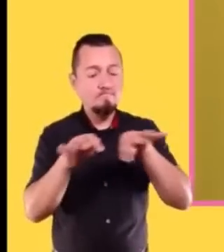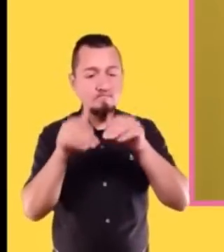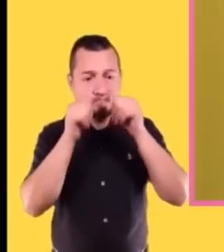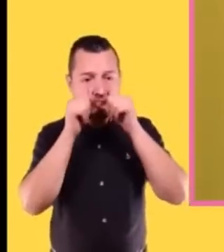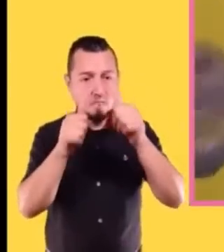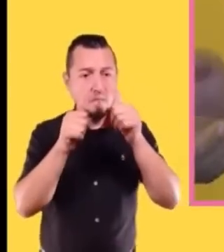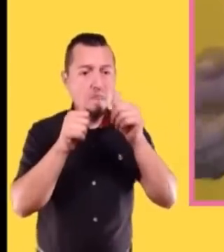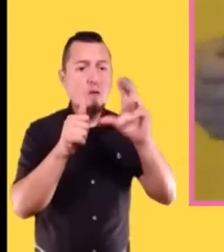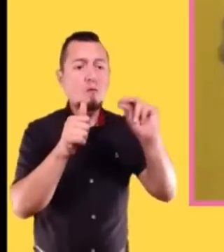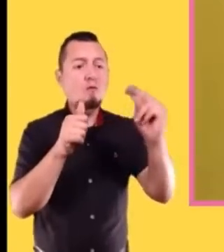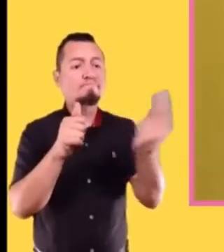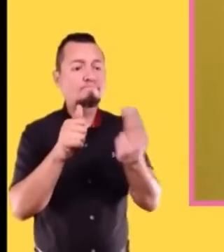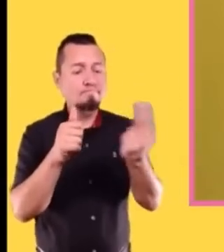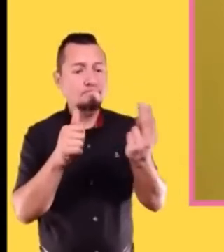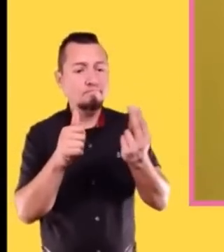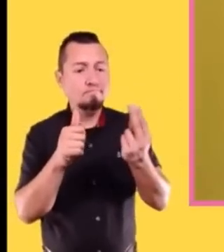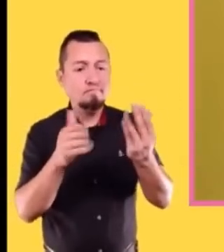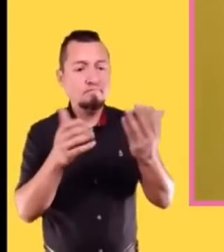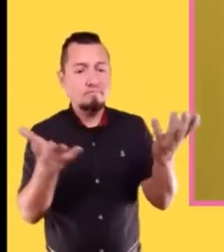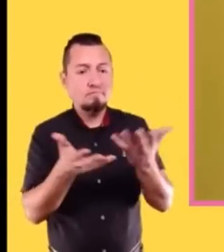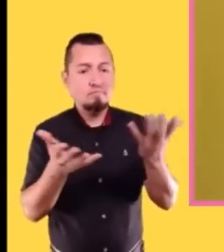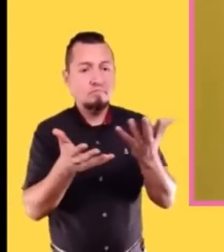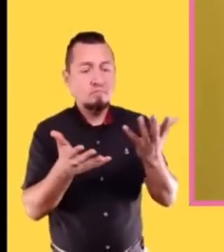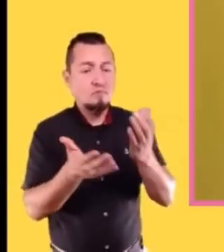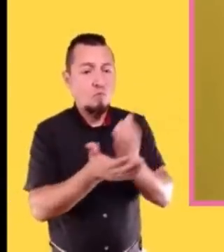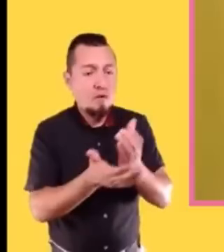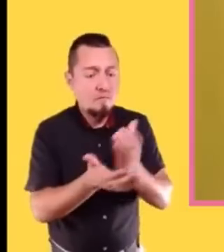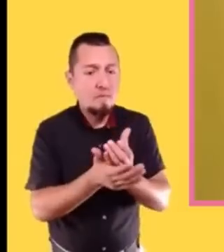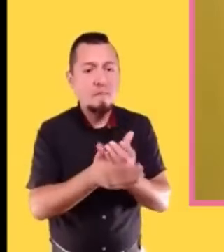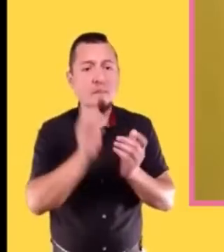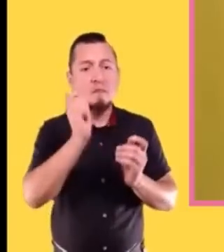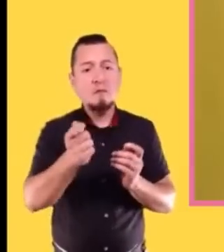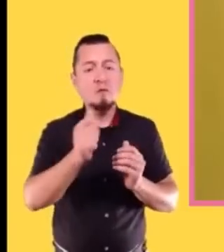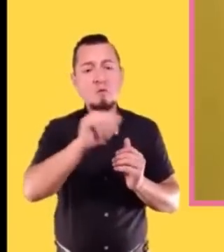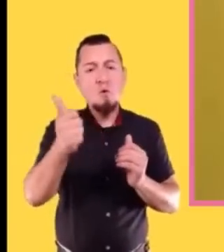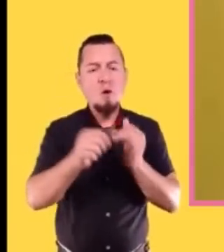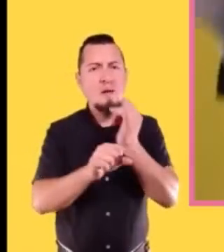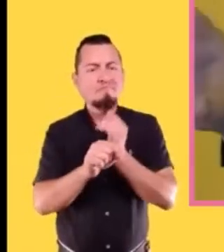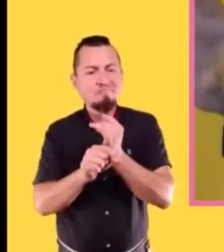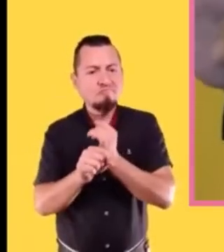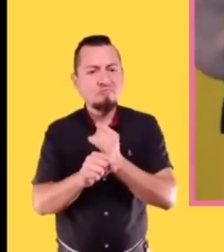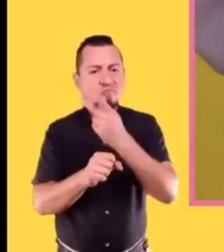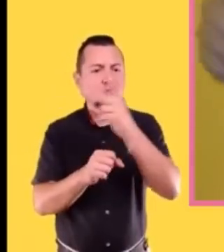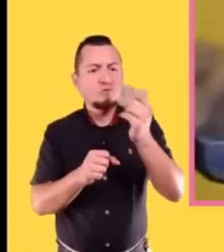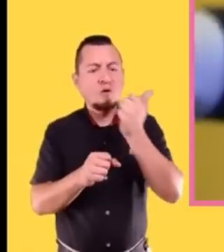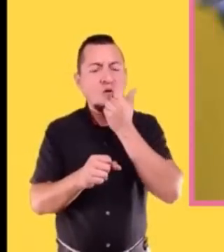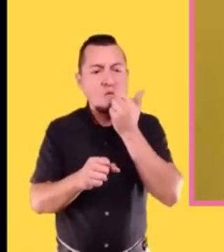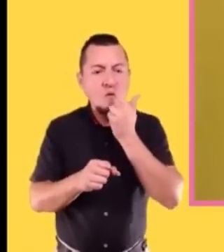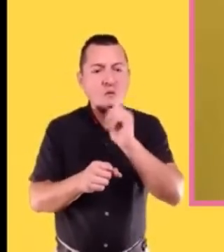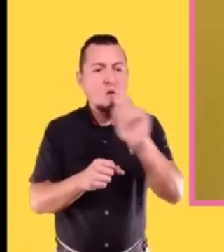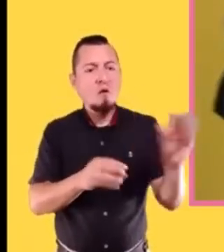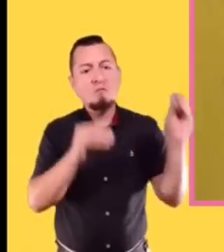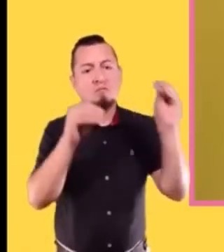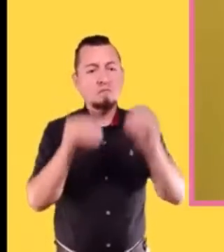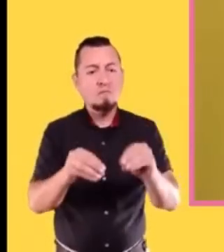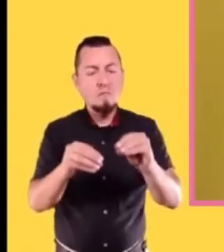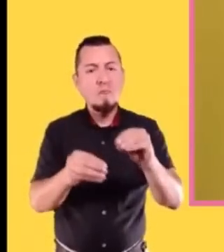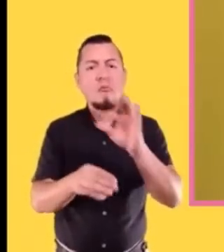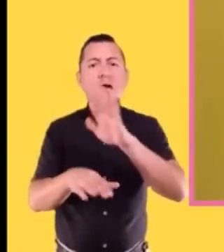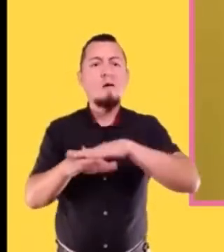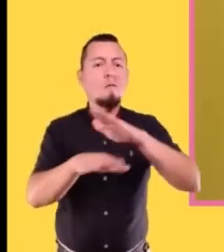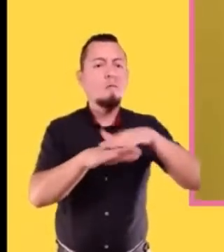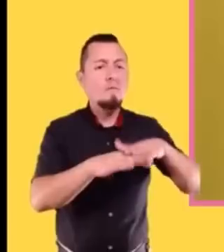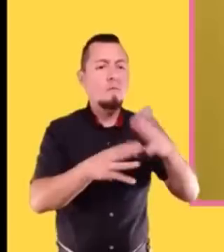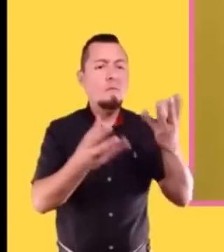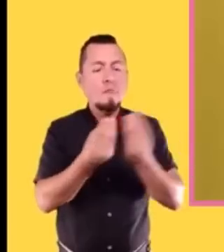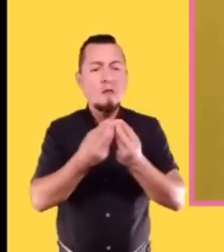requieren un cuaderno, sino que más bien son investigaciones que hacen los alumnos y luego llegan y reportan a la clase y luego la comentan,